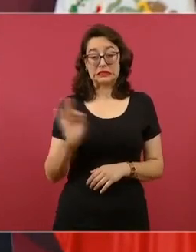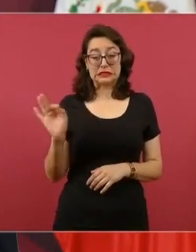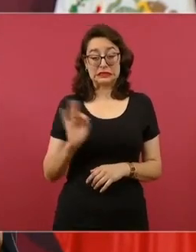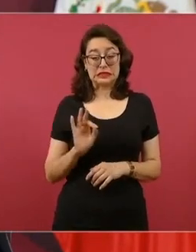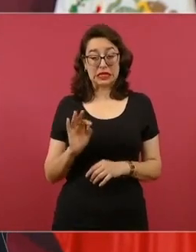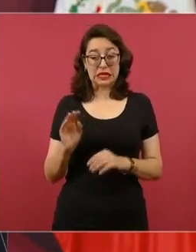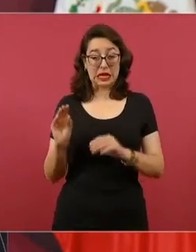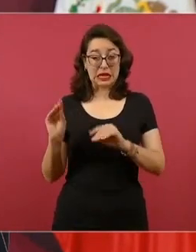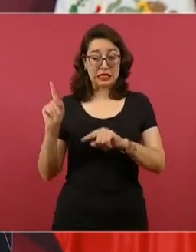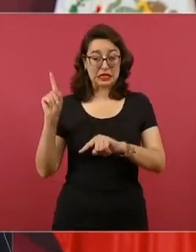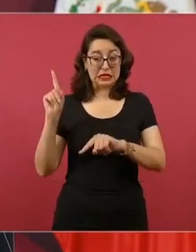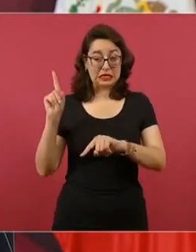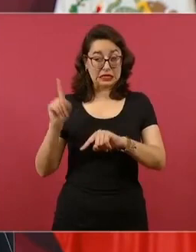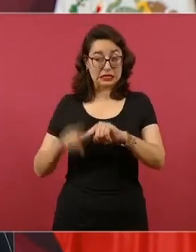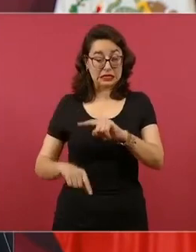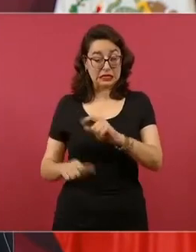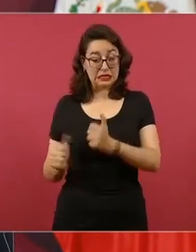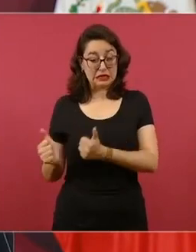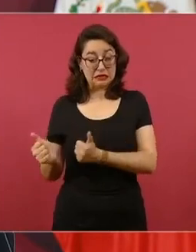destruye.